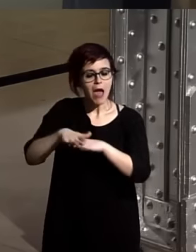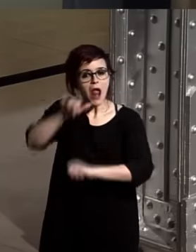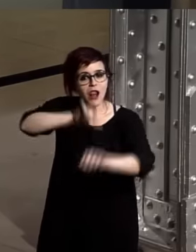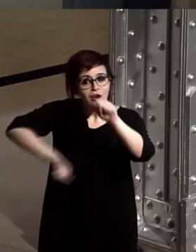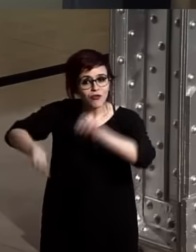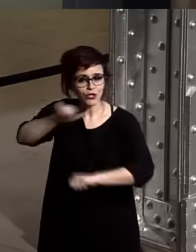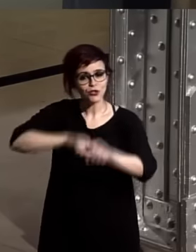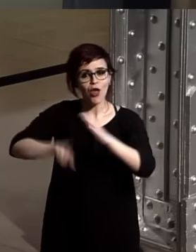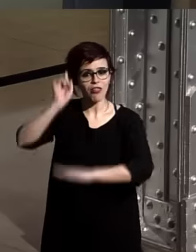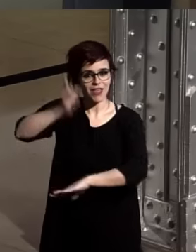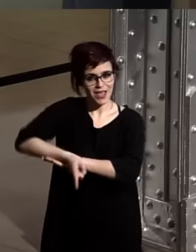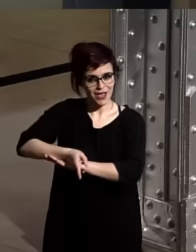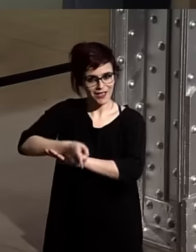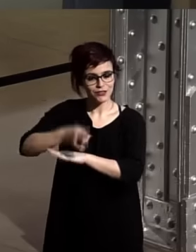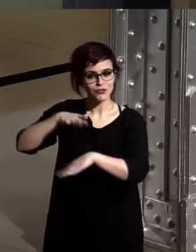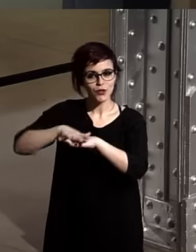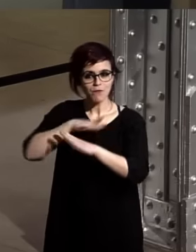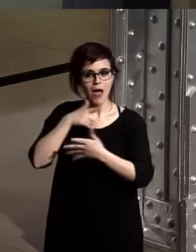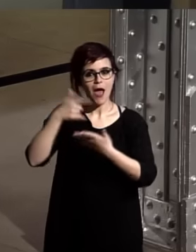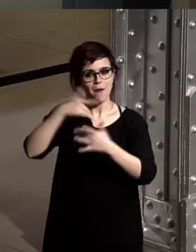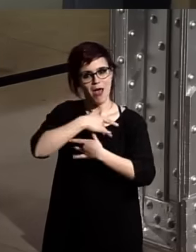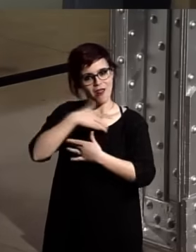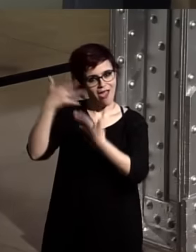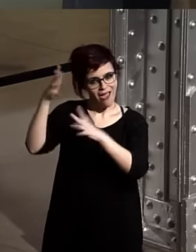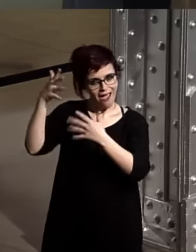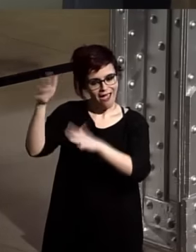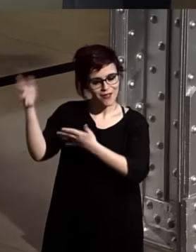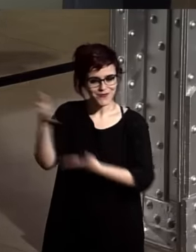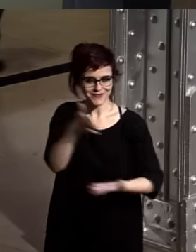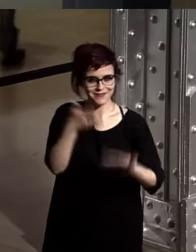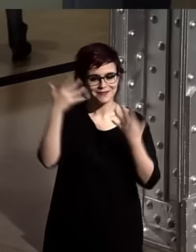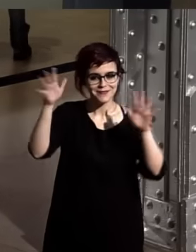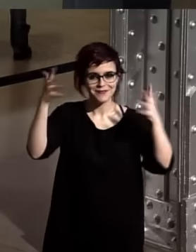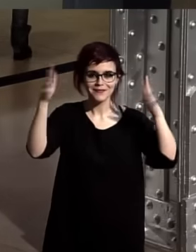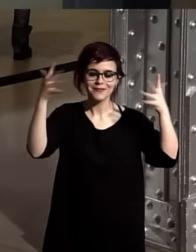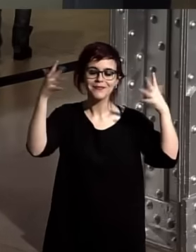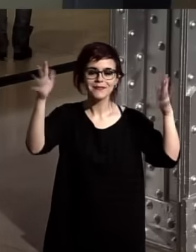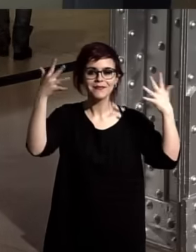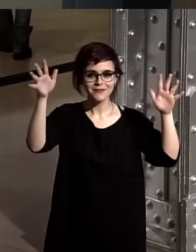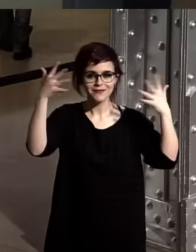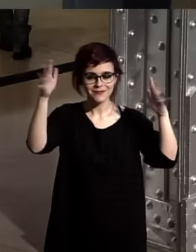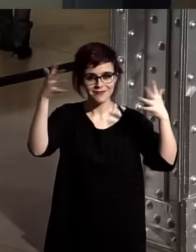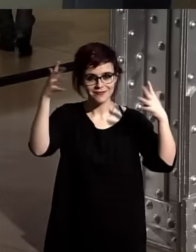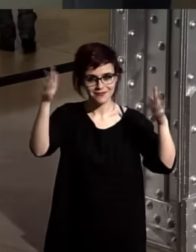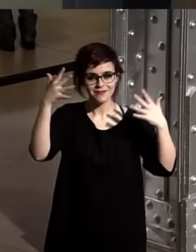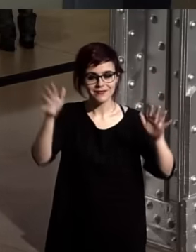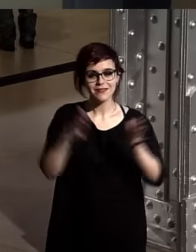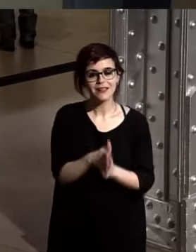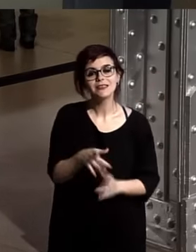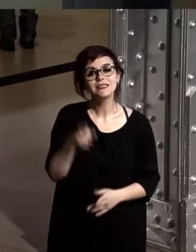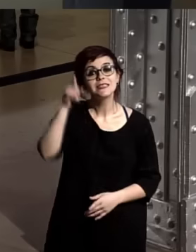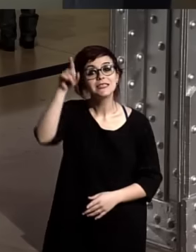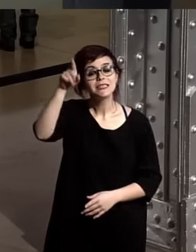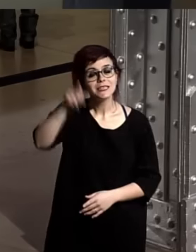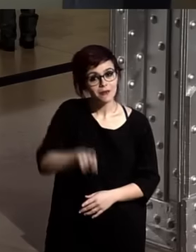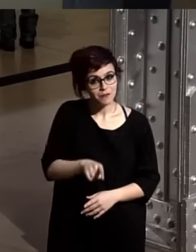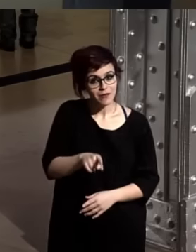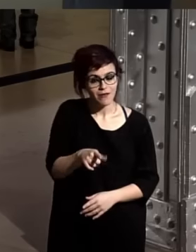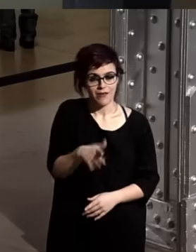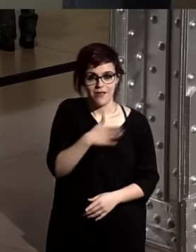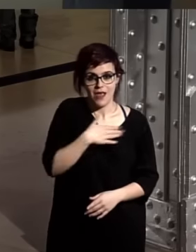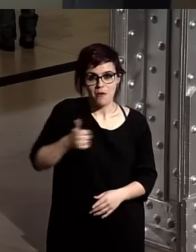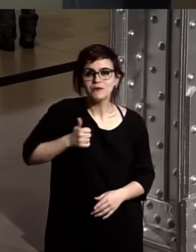laboratorio que dirige un fuerte aplauso para María adelante Acompáñame y él no lleva antifaz